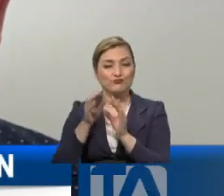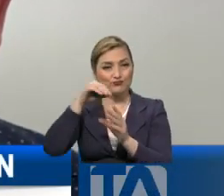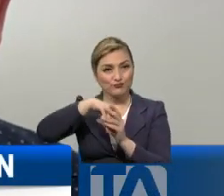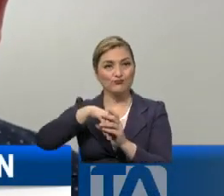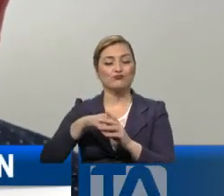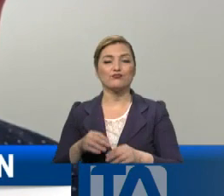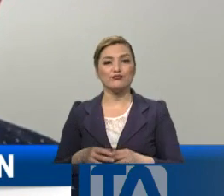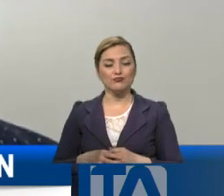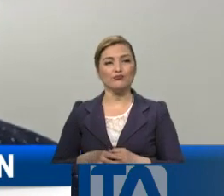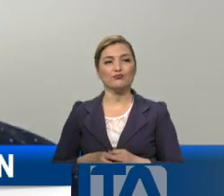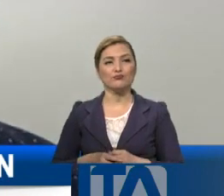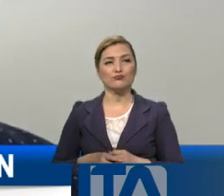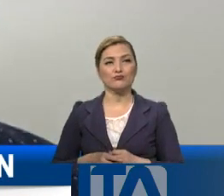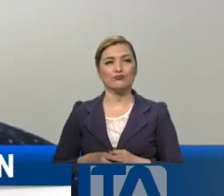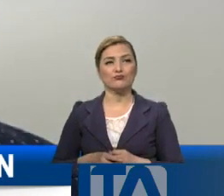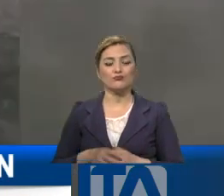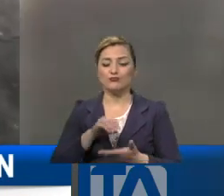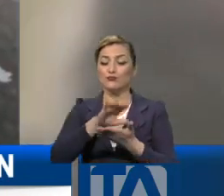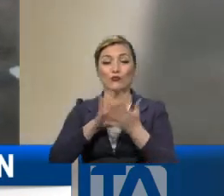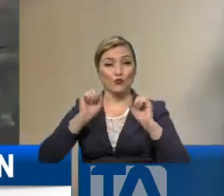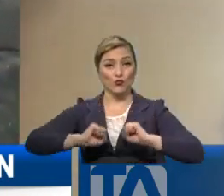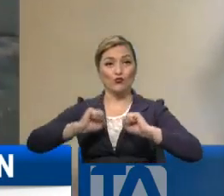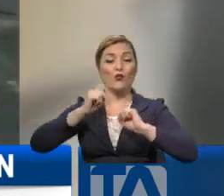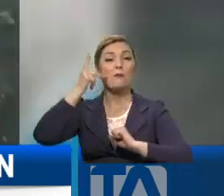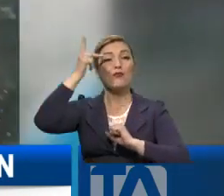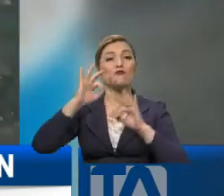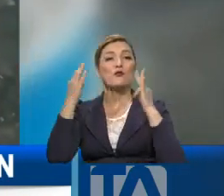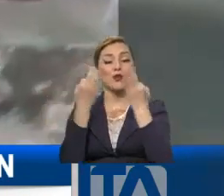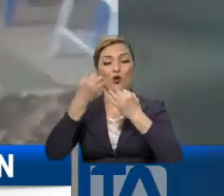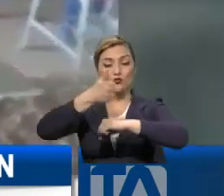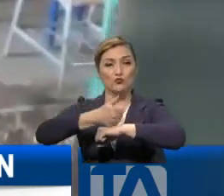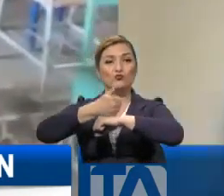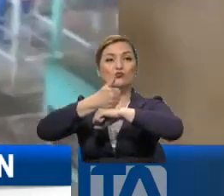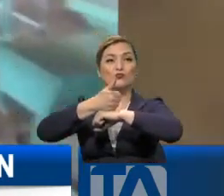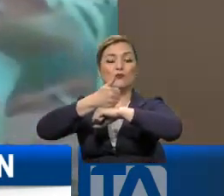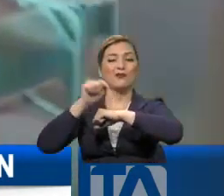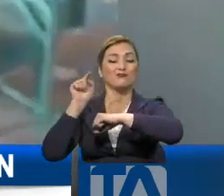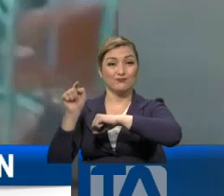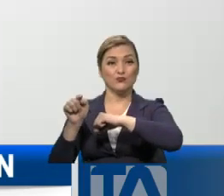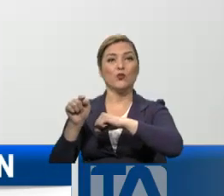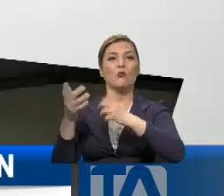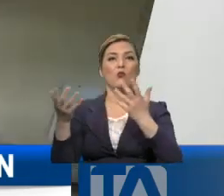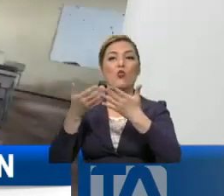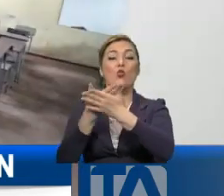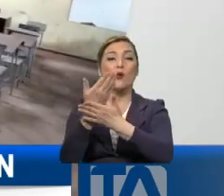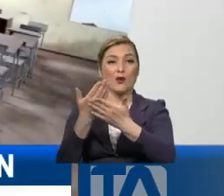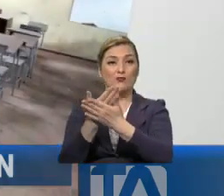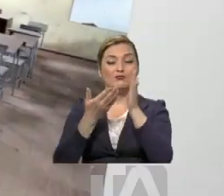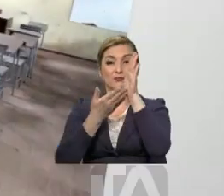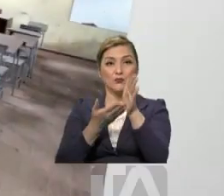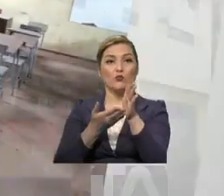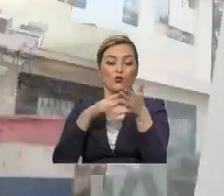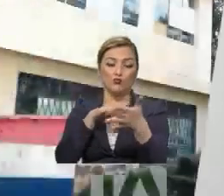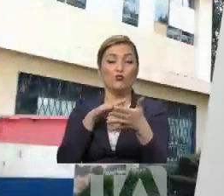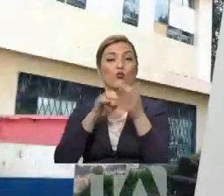de la consultoría y que estas finalmente se puedan implementar. Los padres de familia y autoridades esperan que la unidad educativa tenga una nueva cara para cuando